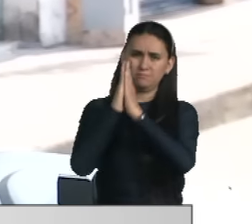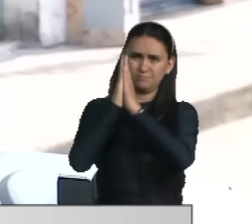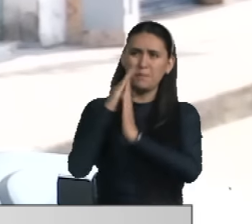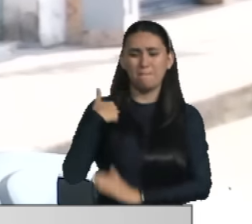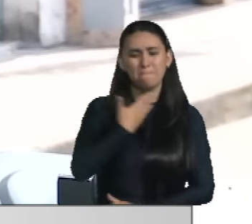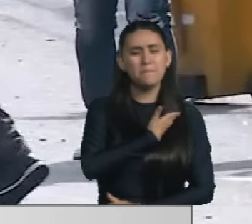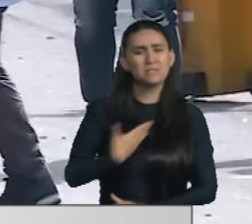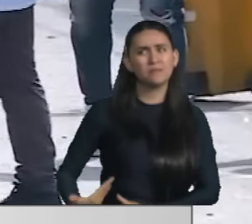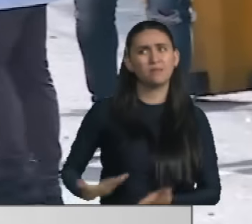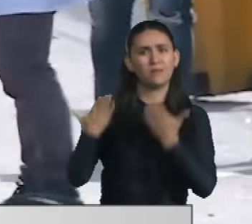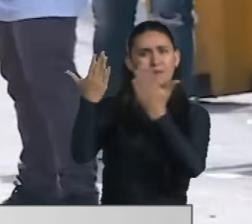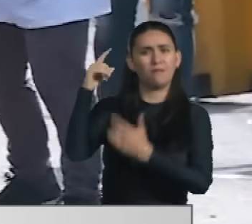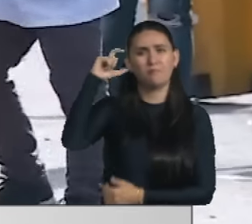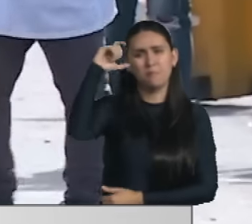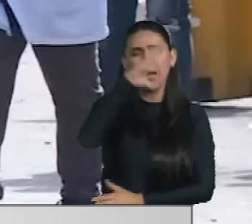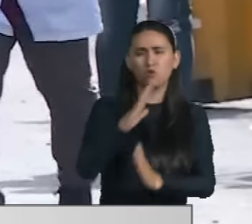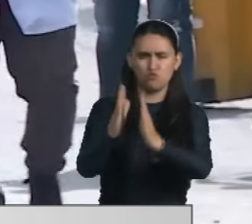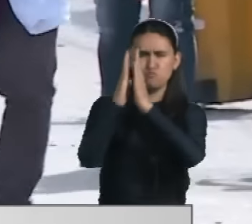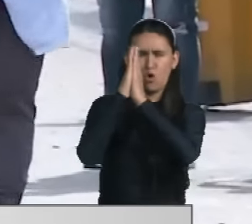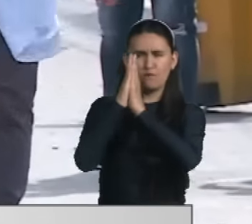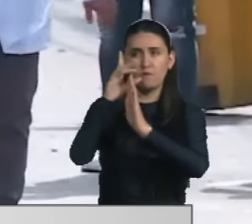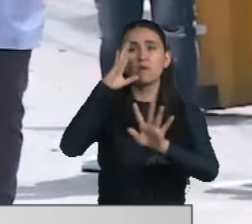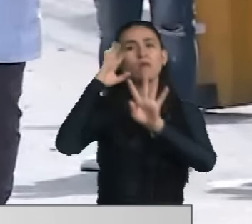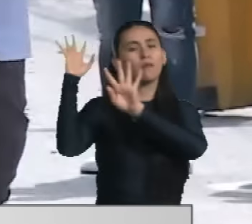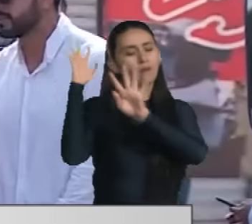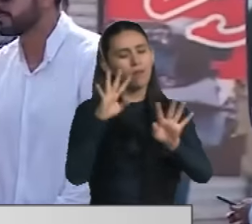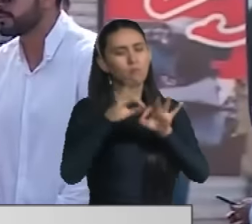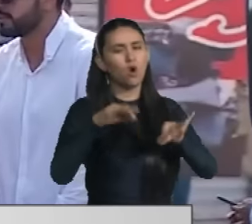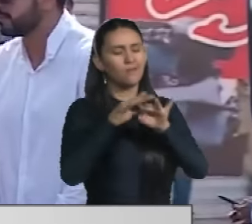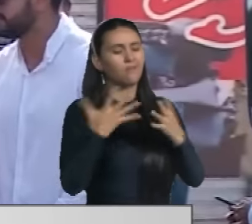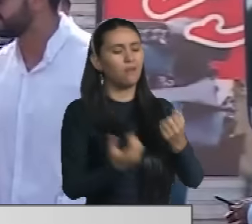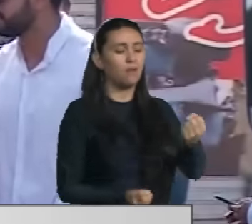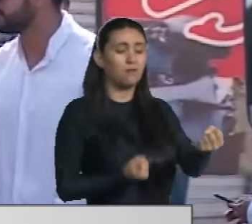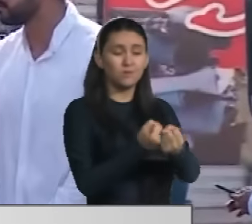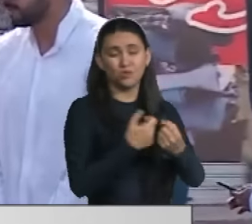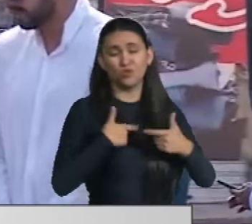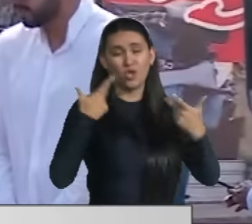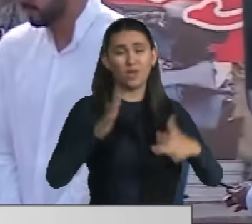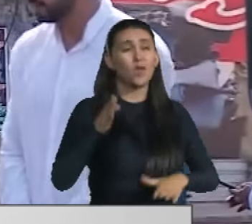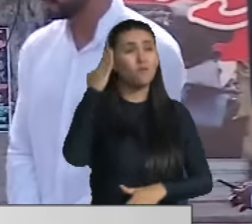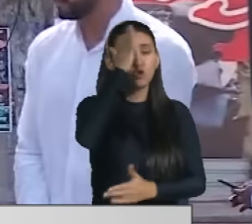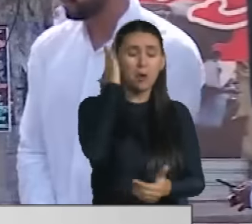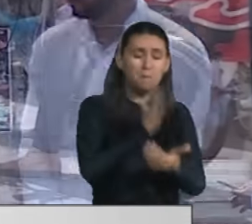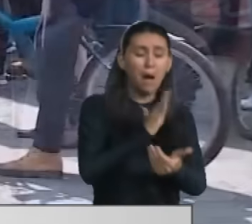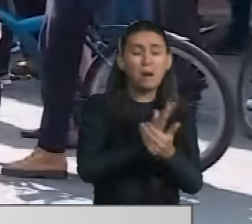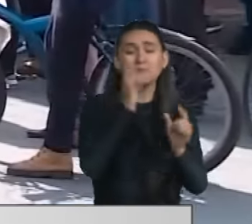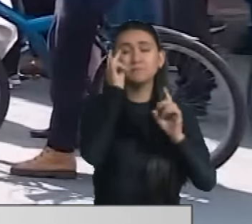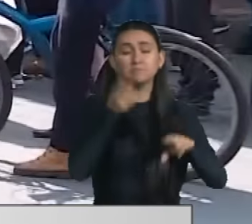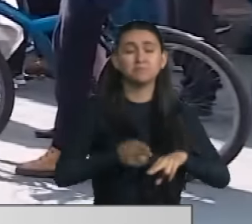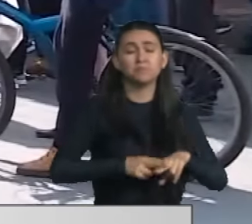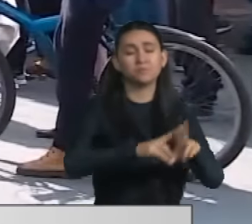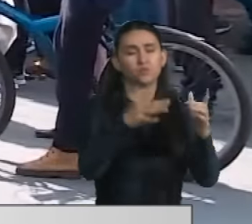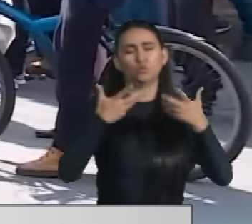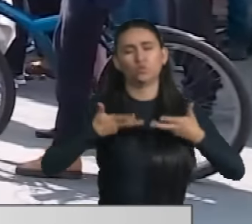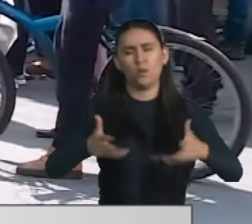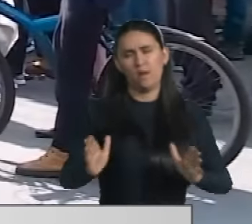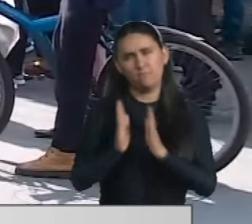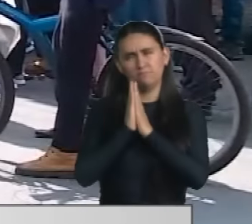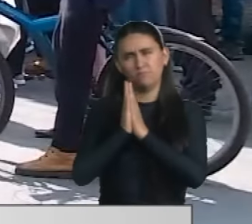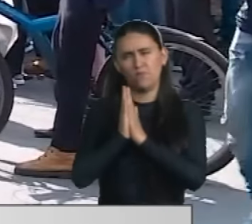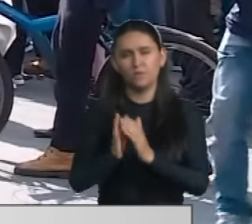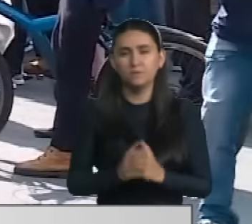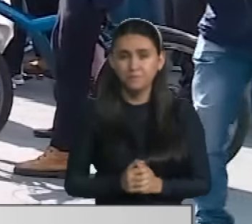al presidente Gustavo Petro poner sus ojos en el territorio y evitar a tiempo una tragedia de peores magnitudes.